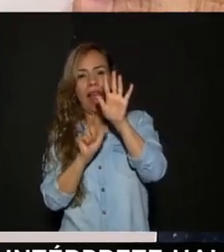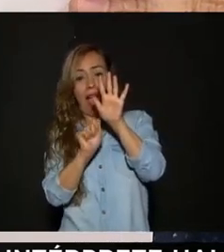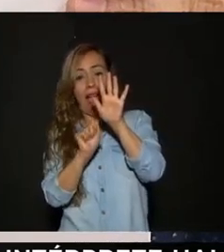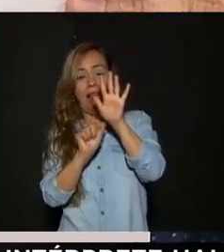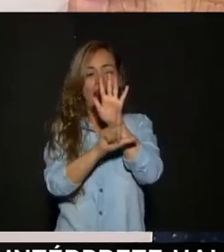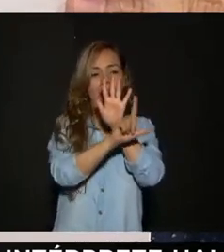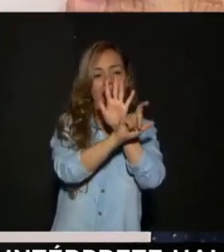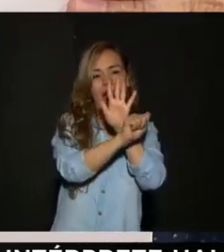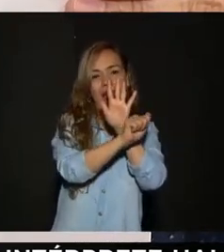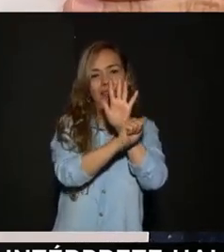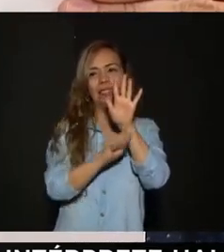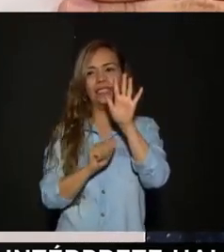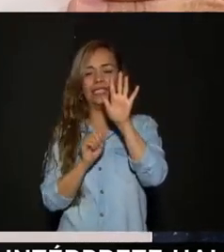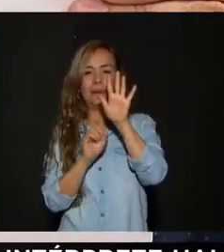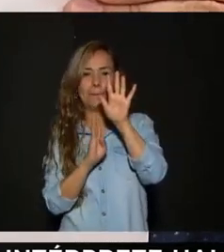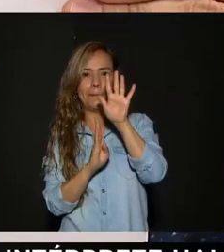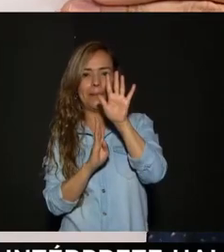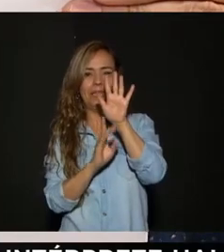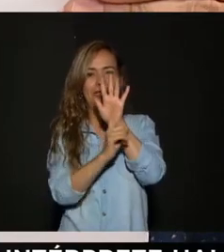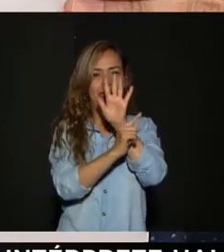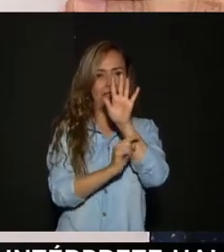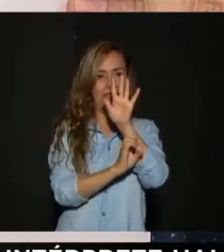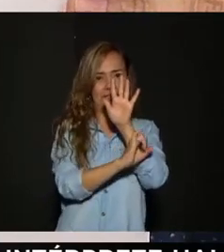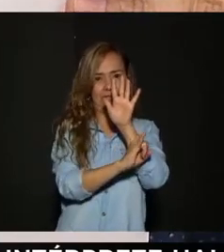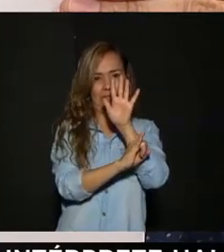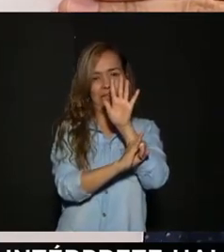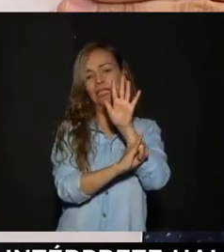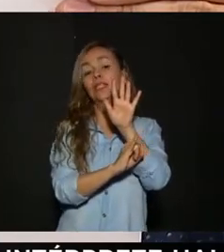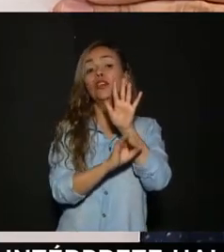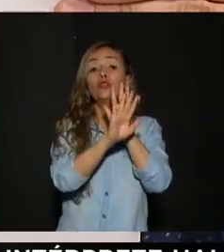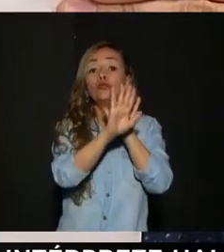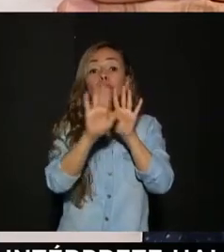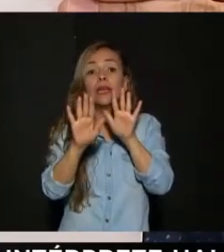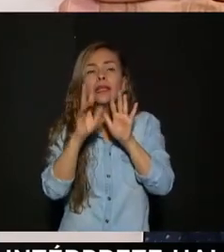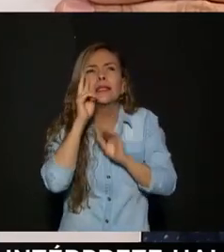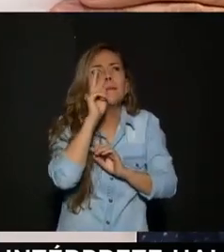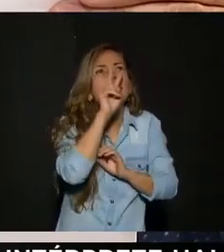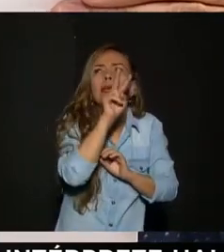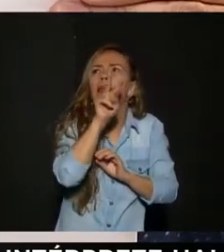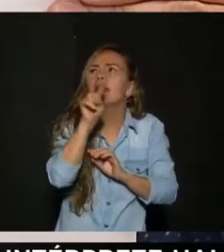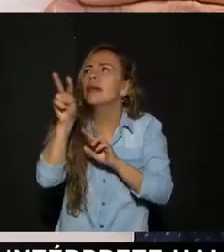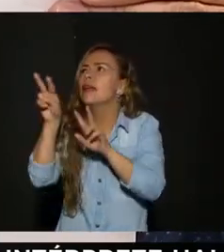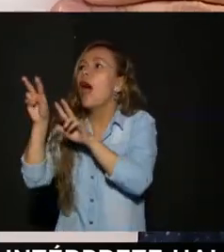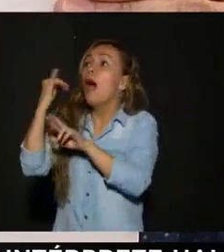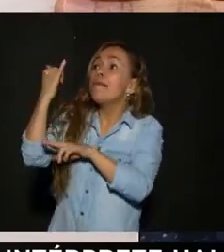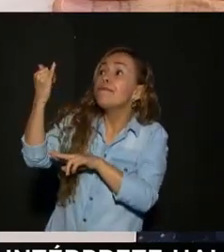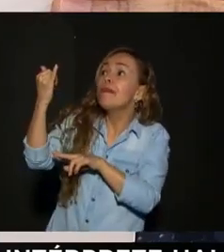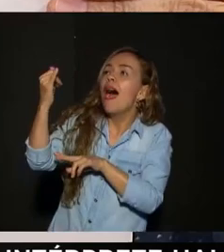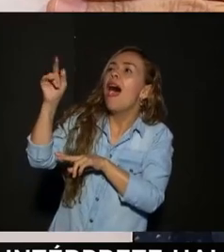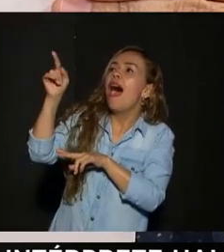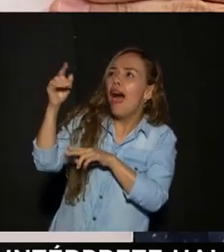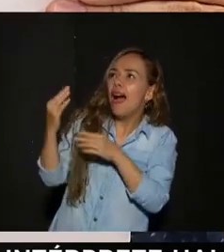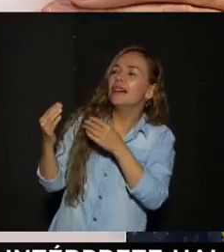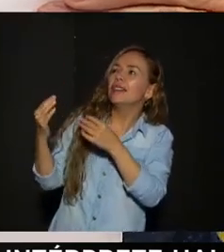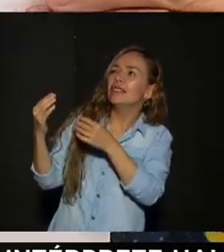y B, que estamos hablando de Si. Es decir, en cualquier parte donde ustedes vean este cifrado, va a representar estas